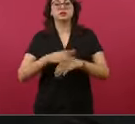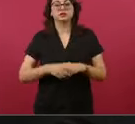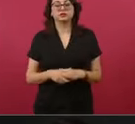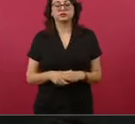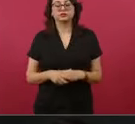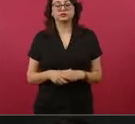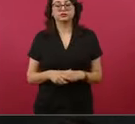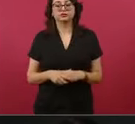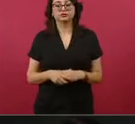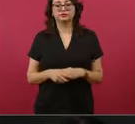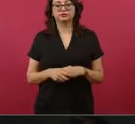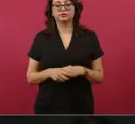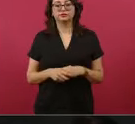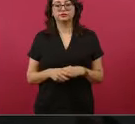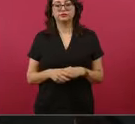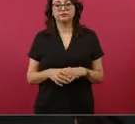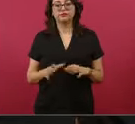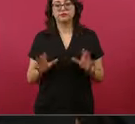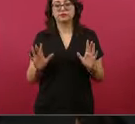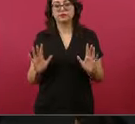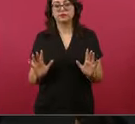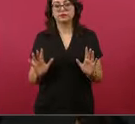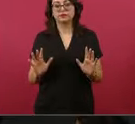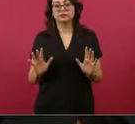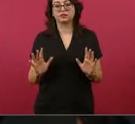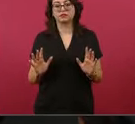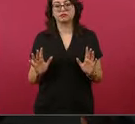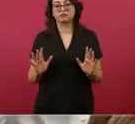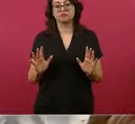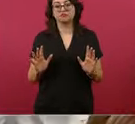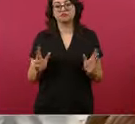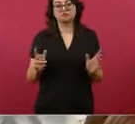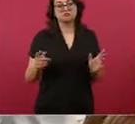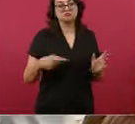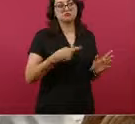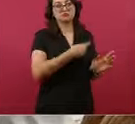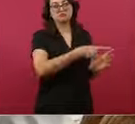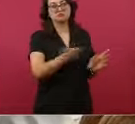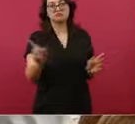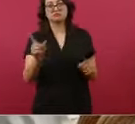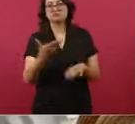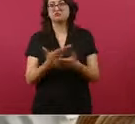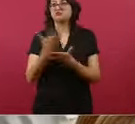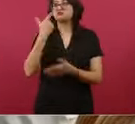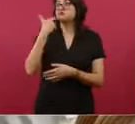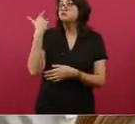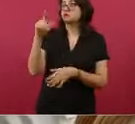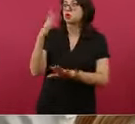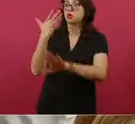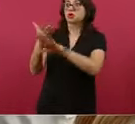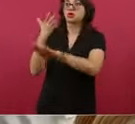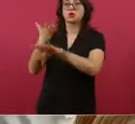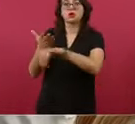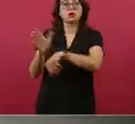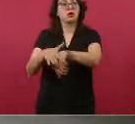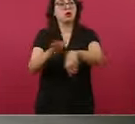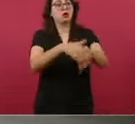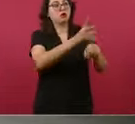dejan abierta la puerta, así lo dicen, a quien se anime. Esa sería mi primera pregunta. Bueno,